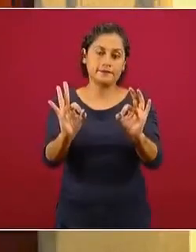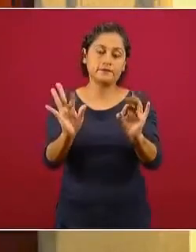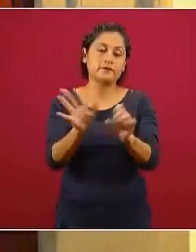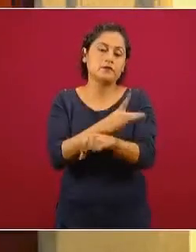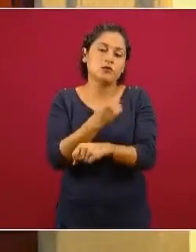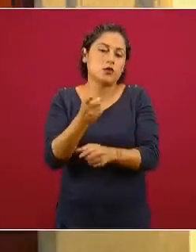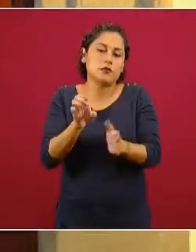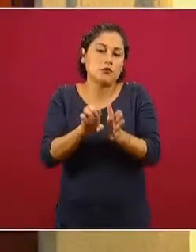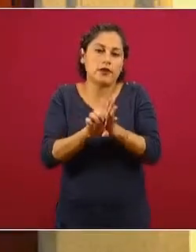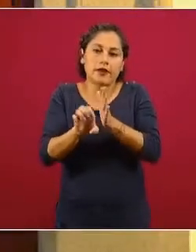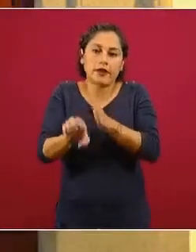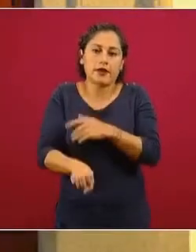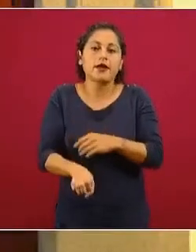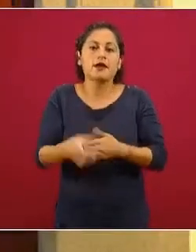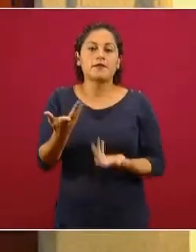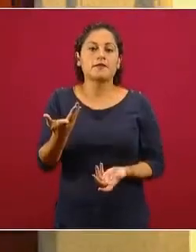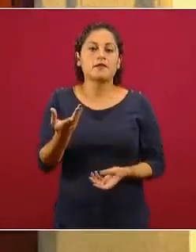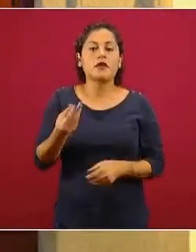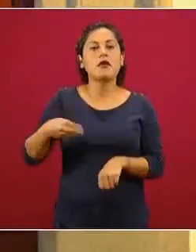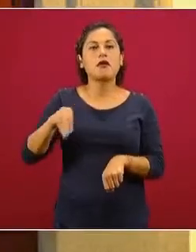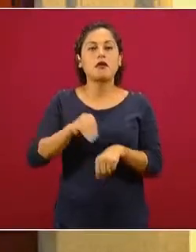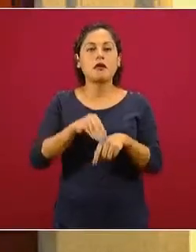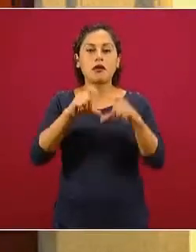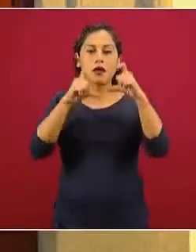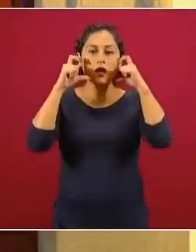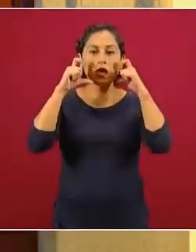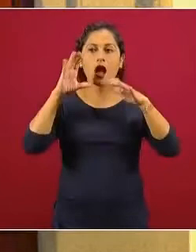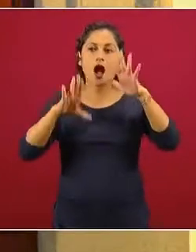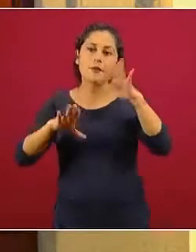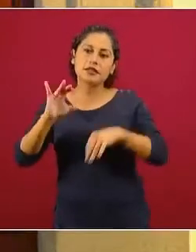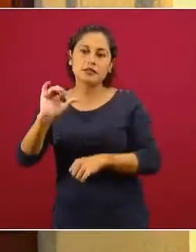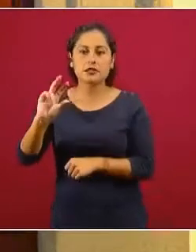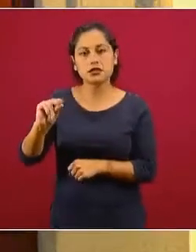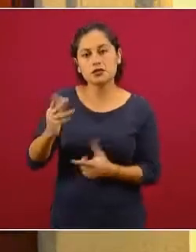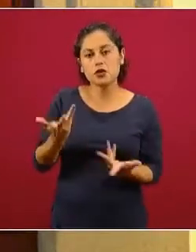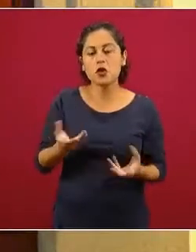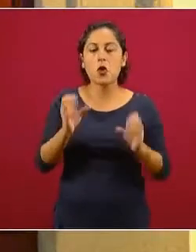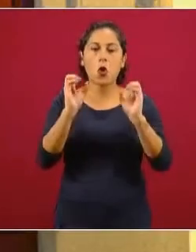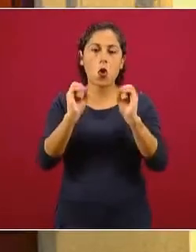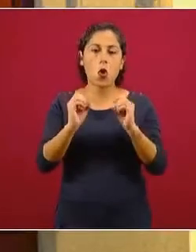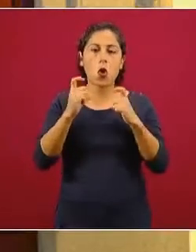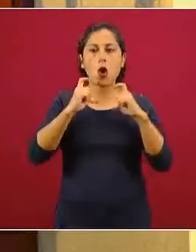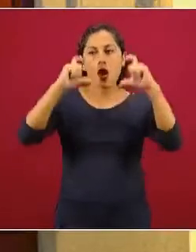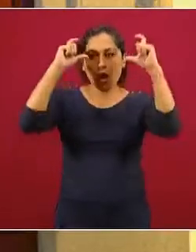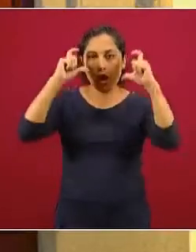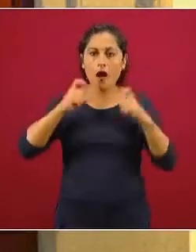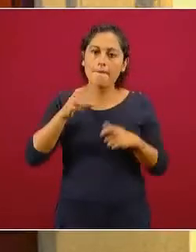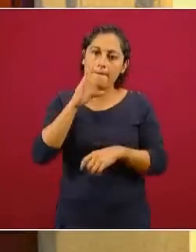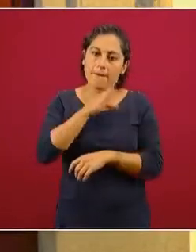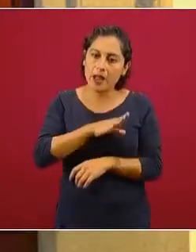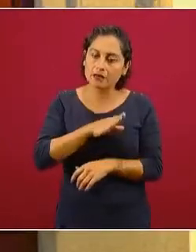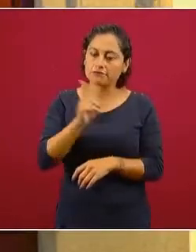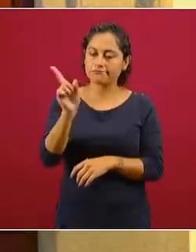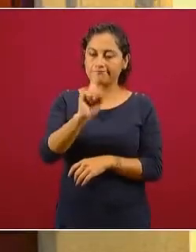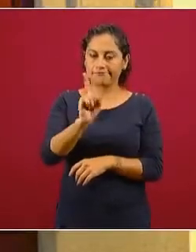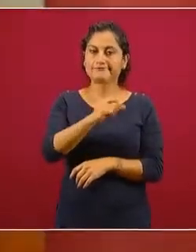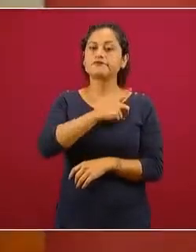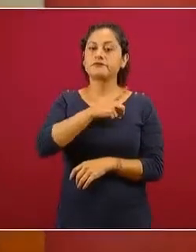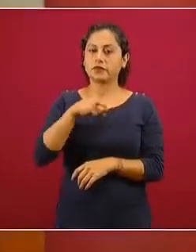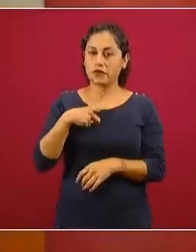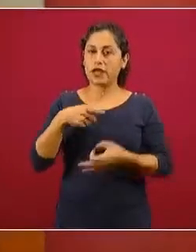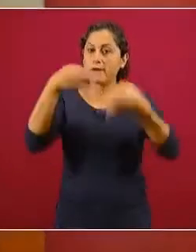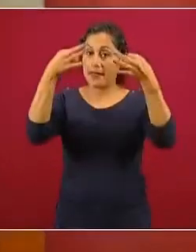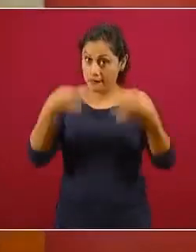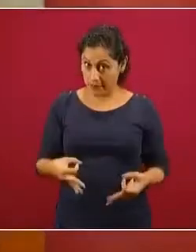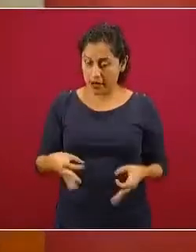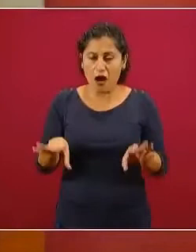con traerlo o con colocárselo en ciertos momentos, sino que debemos de hacerlo de la manera adecuada, que